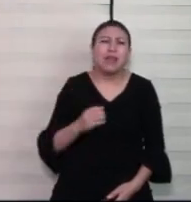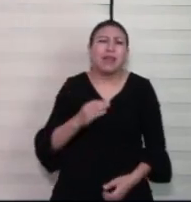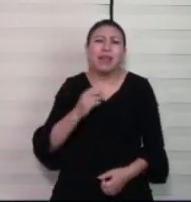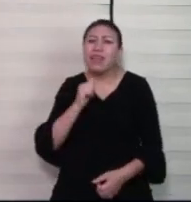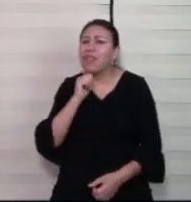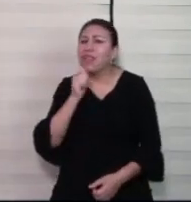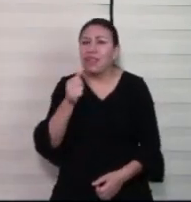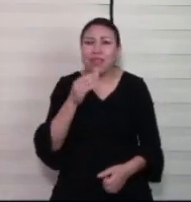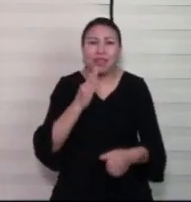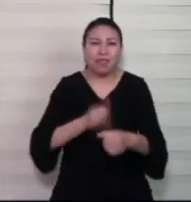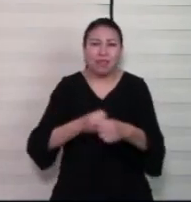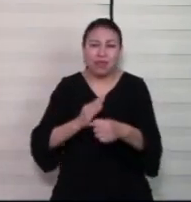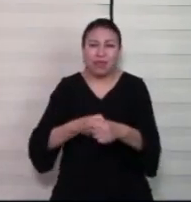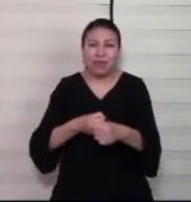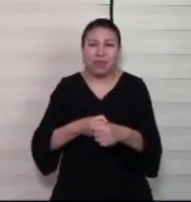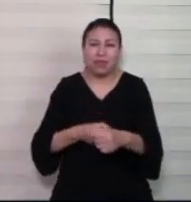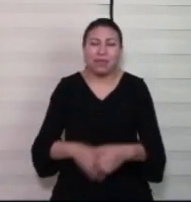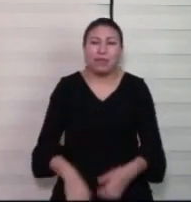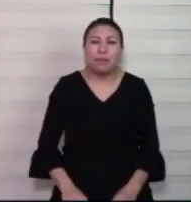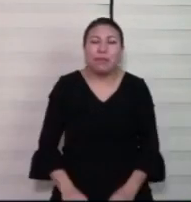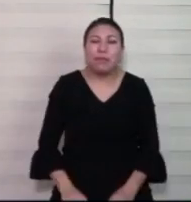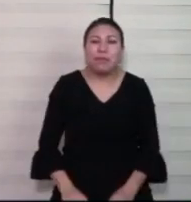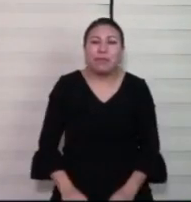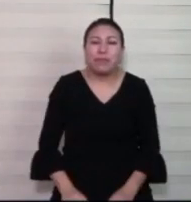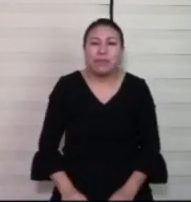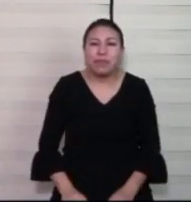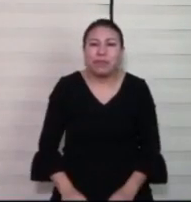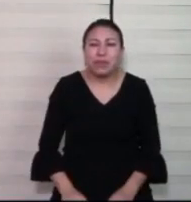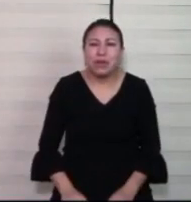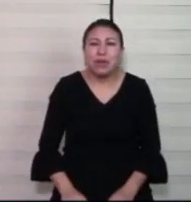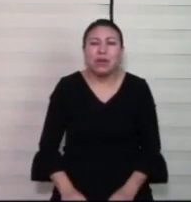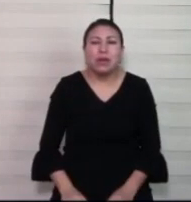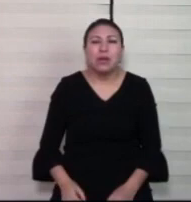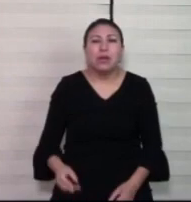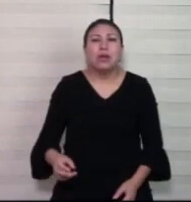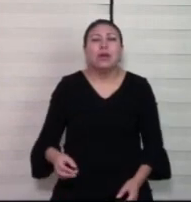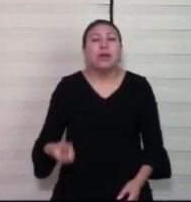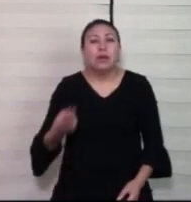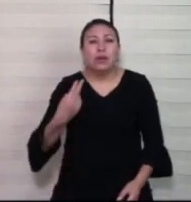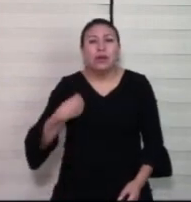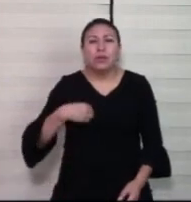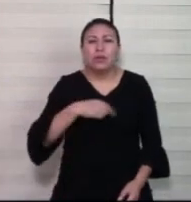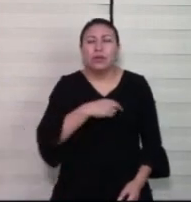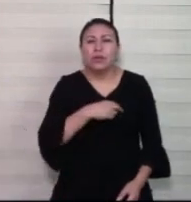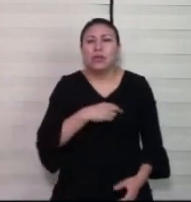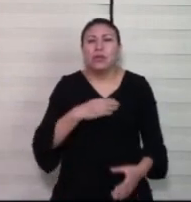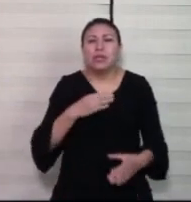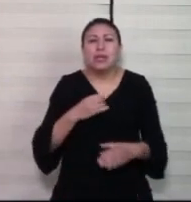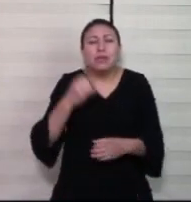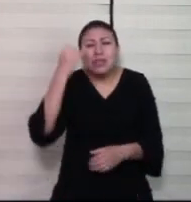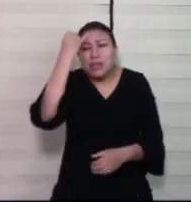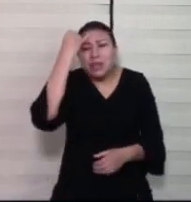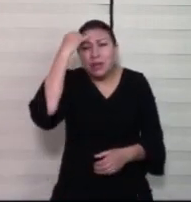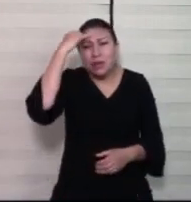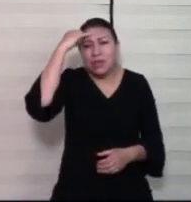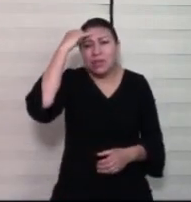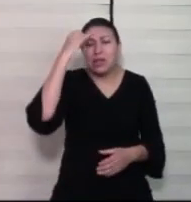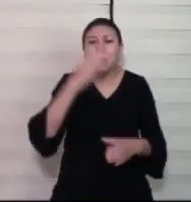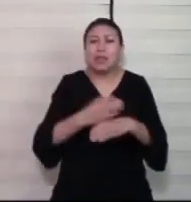Meditemos un momento, pues, en la incertidumbre continua que viene y nos